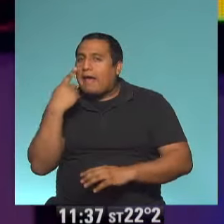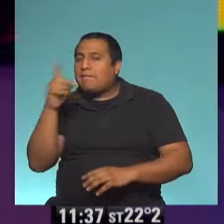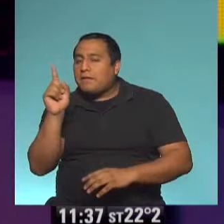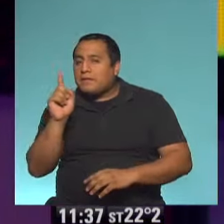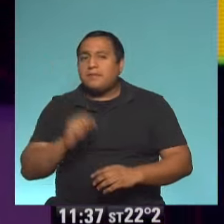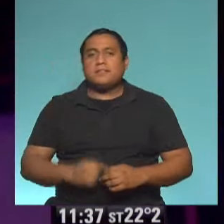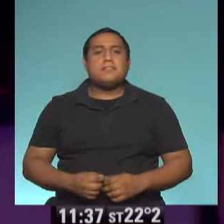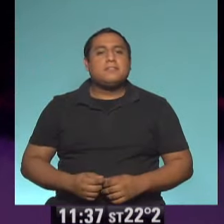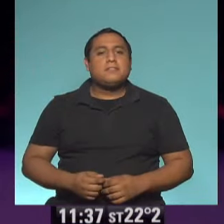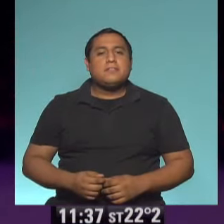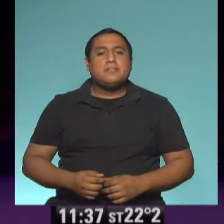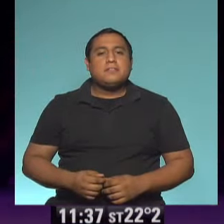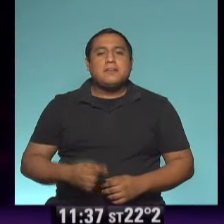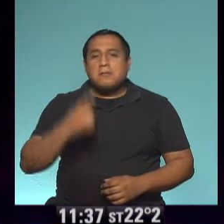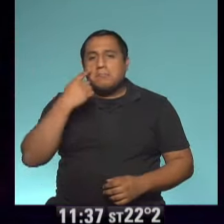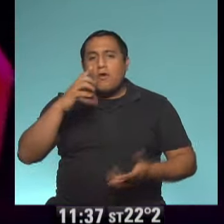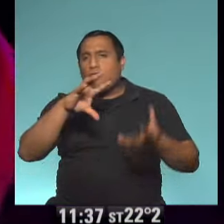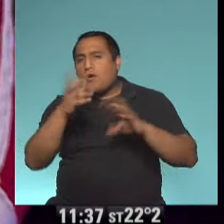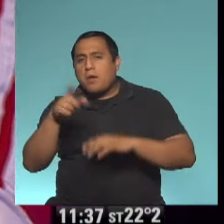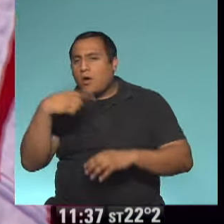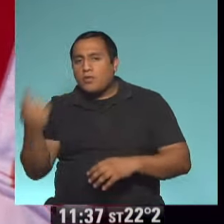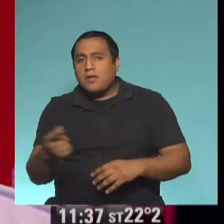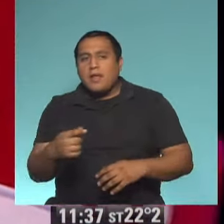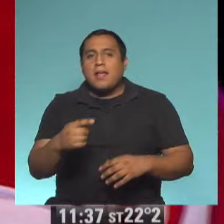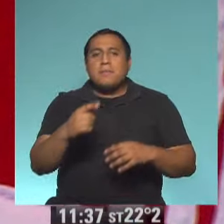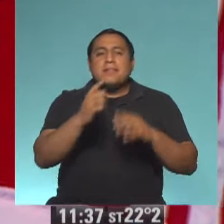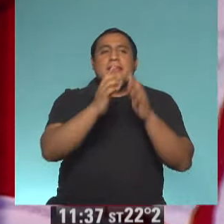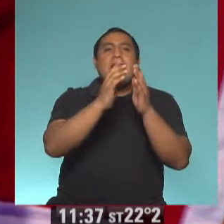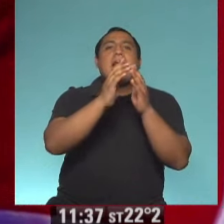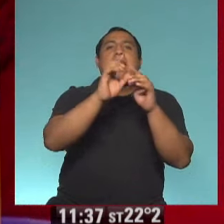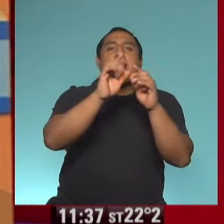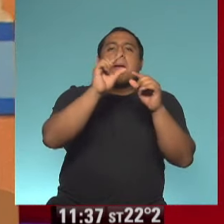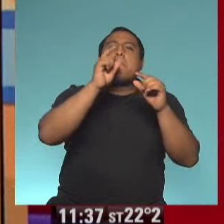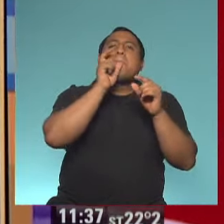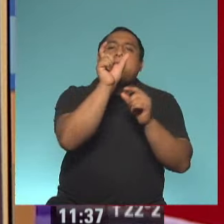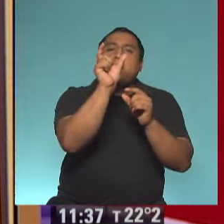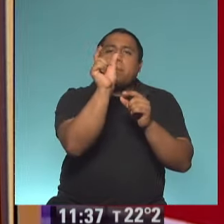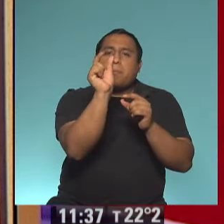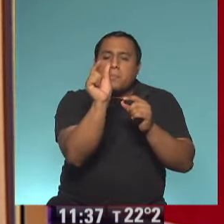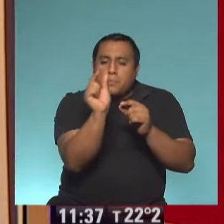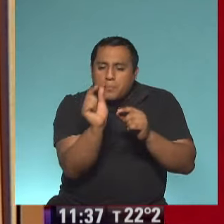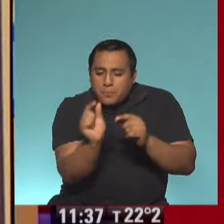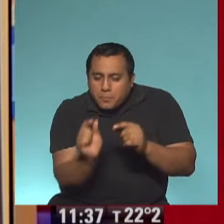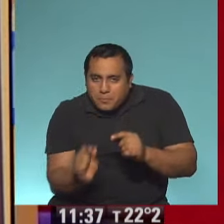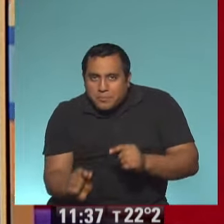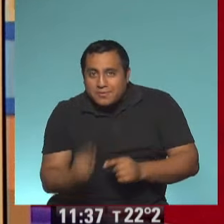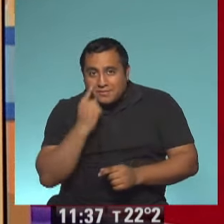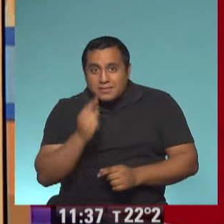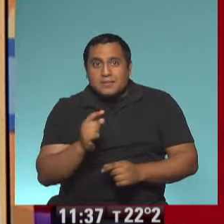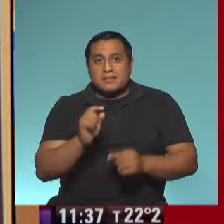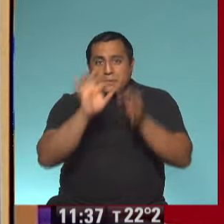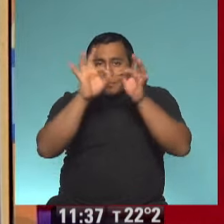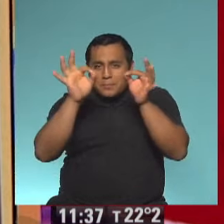observar esta otra forma de mostrar. Es como el un eco. El libro, el, libro, libro, en el libro, en el libro, en